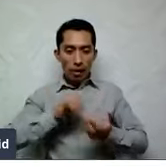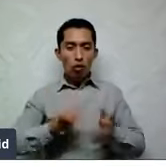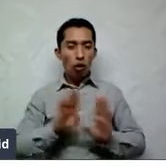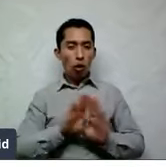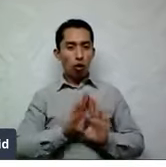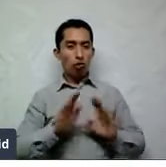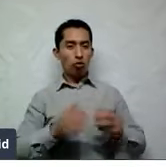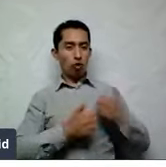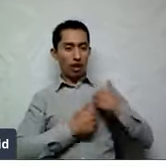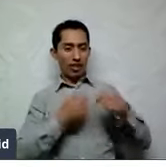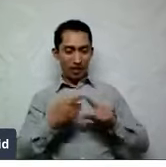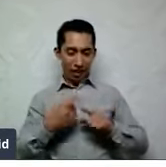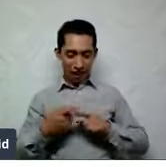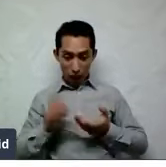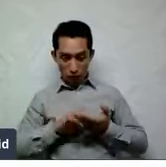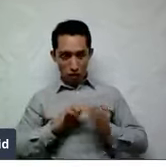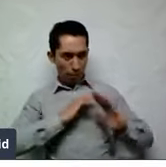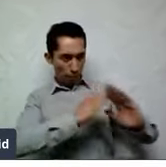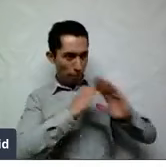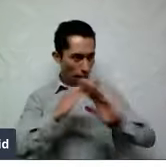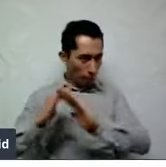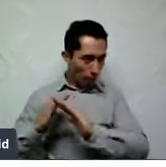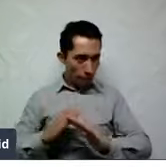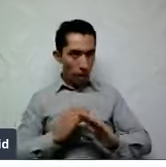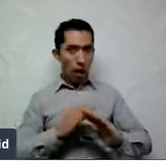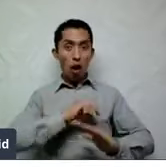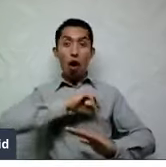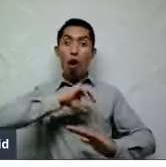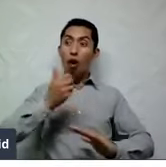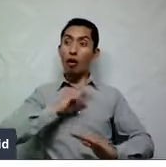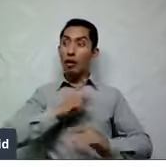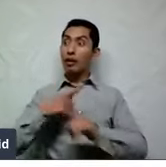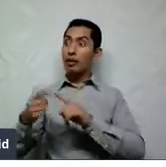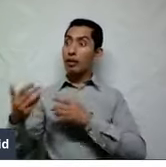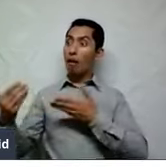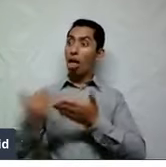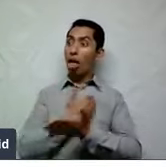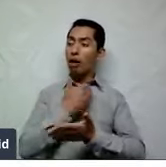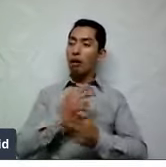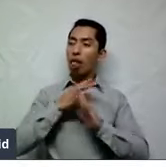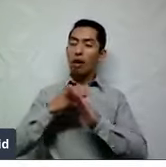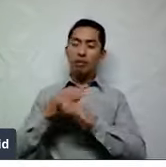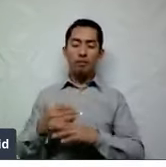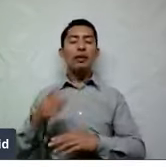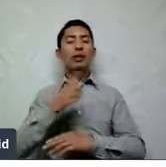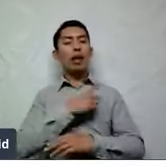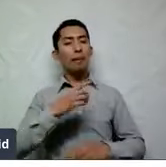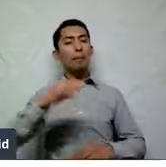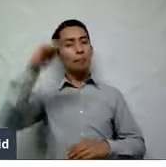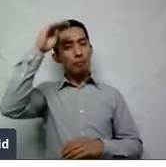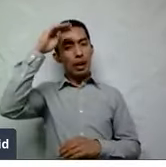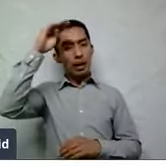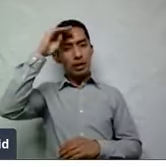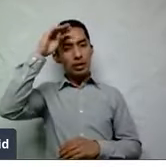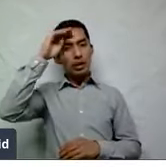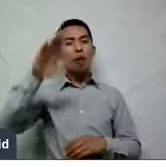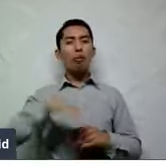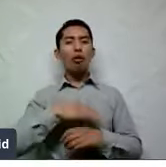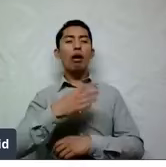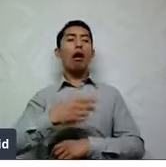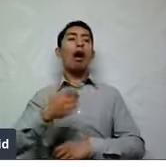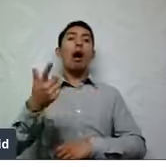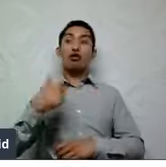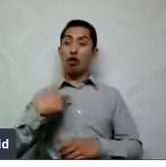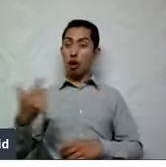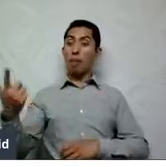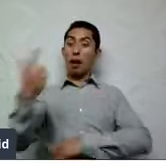entonces entra el otro virus y en lugar de pararlo rápido, se tarda un poquito más nuestro cuerpo. Entonces, no pensar que es por la vacuna, que el virus de